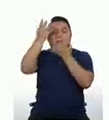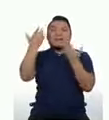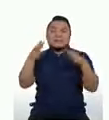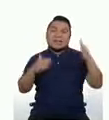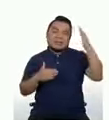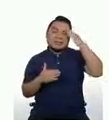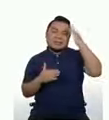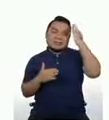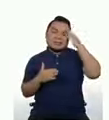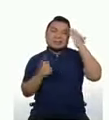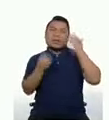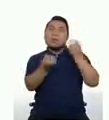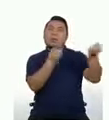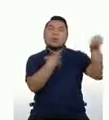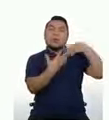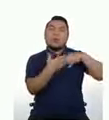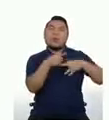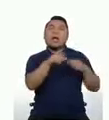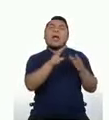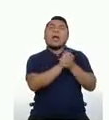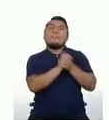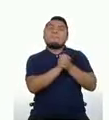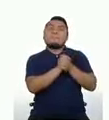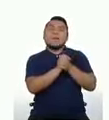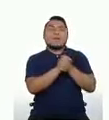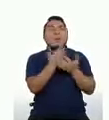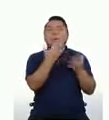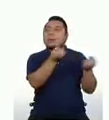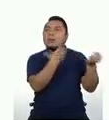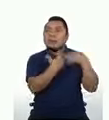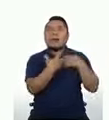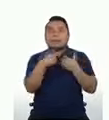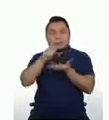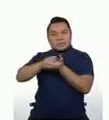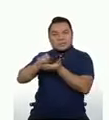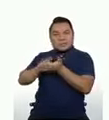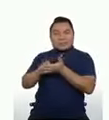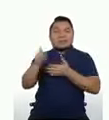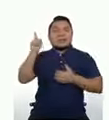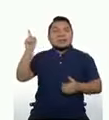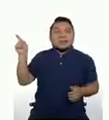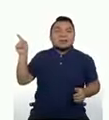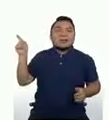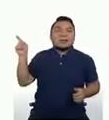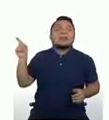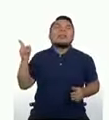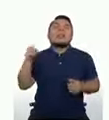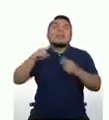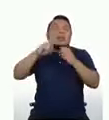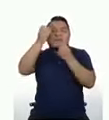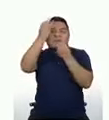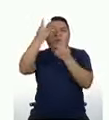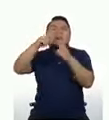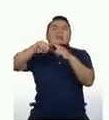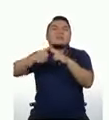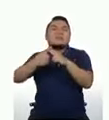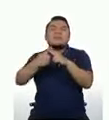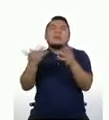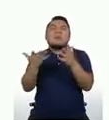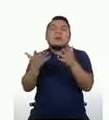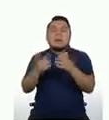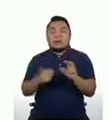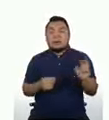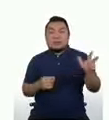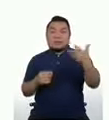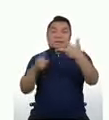decir, según lo que nos contó nuestra familia o comunidad. ¿Qué información debe ir al inicio? ¿Qué